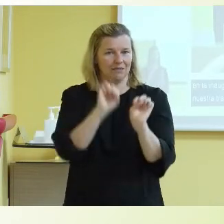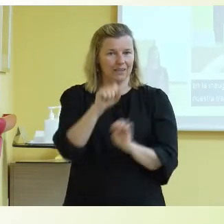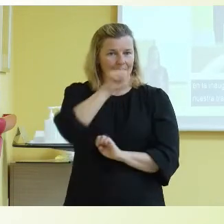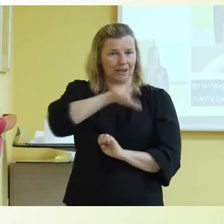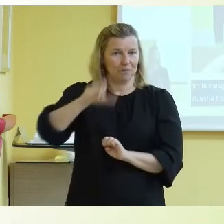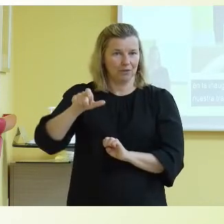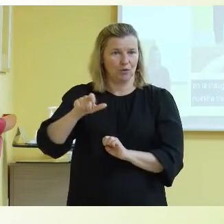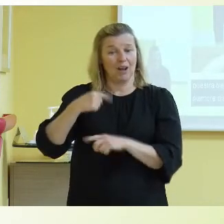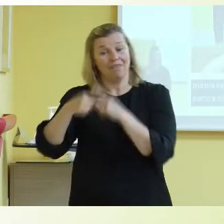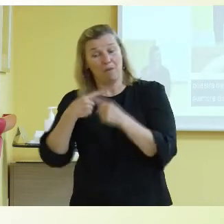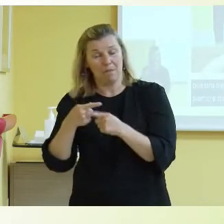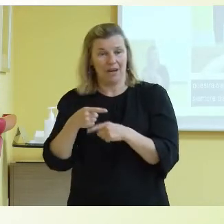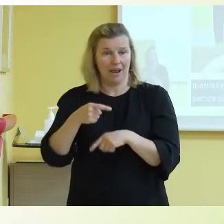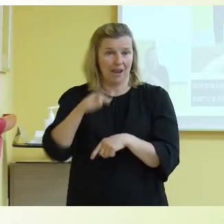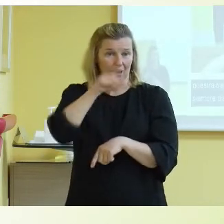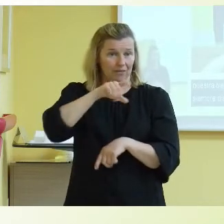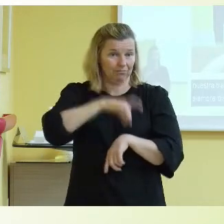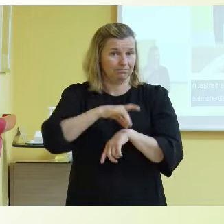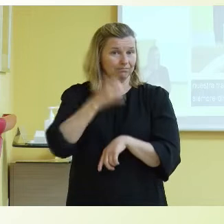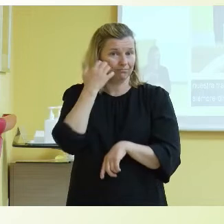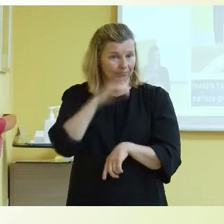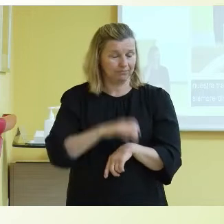raras. Creo que es un ejemplo